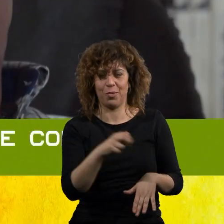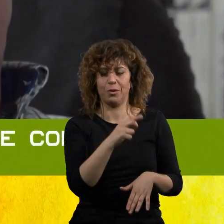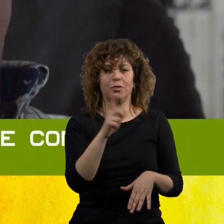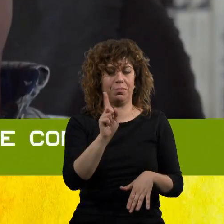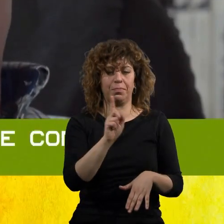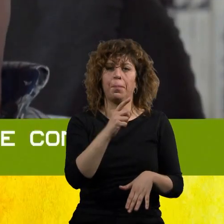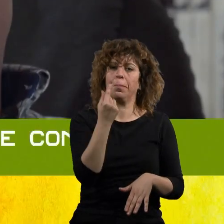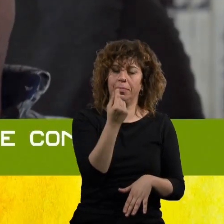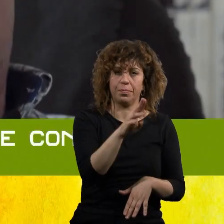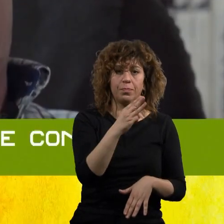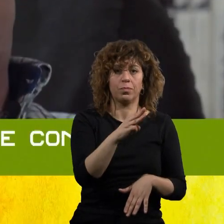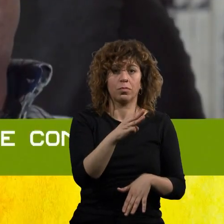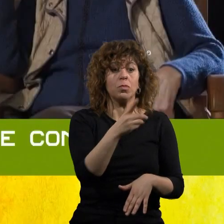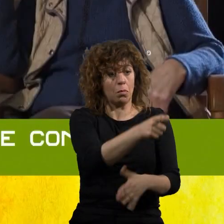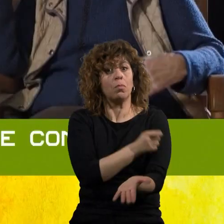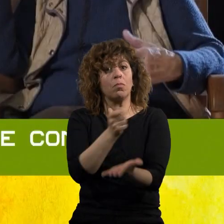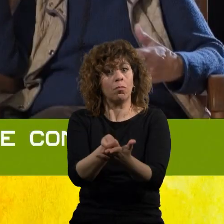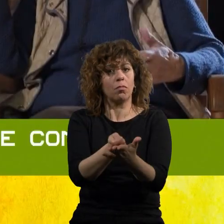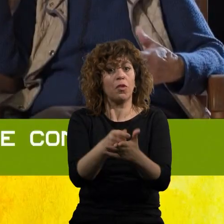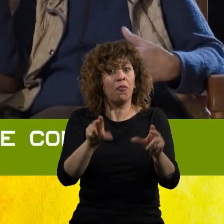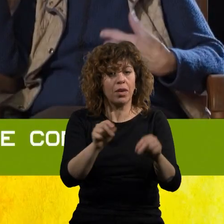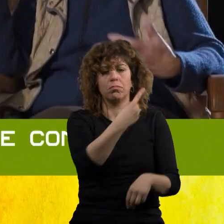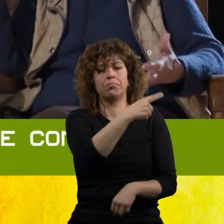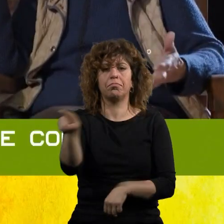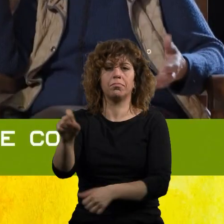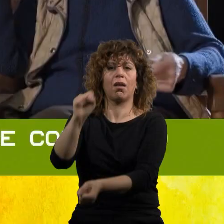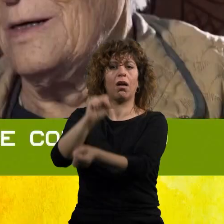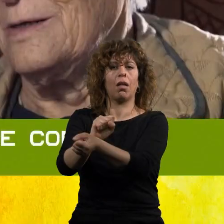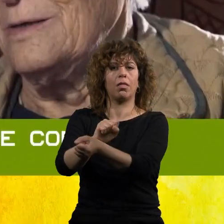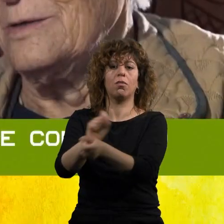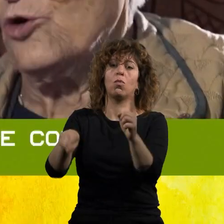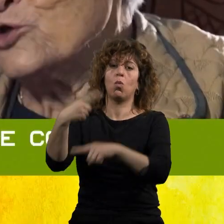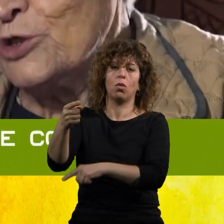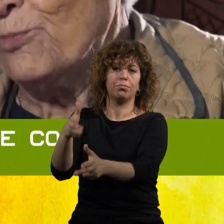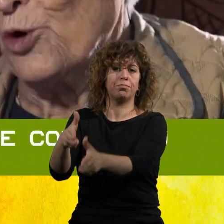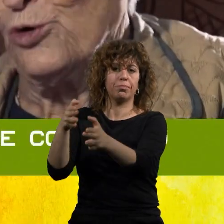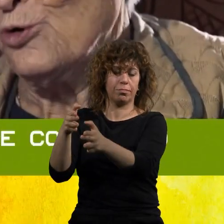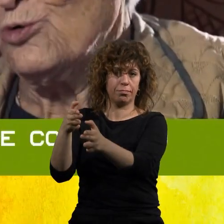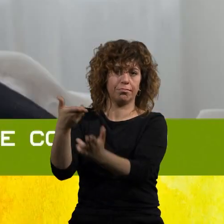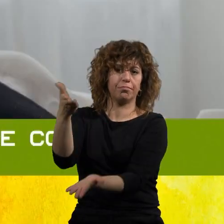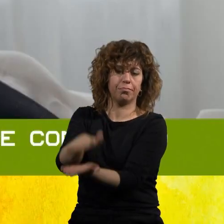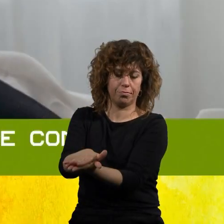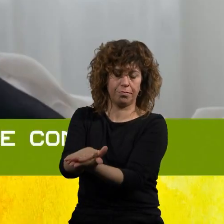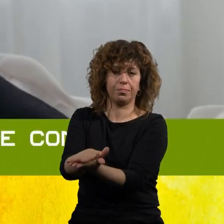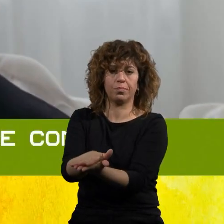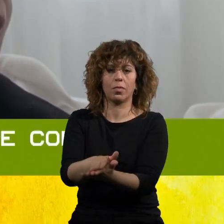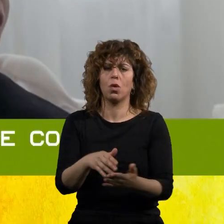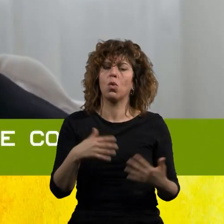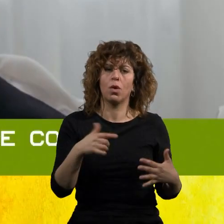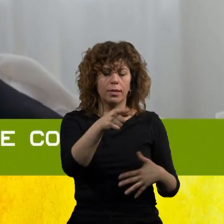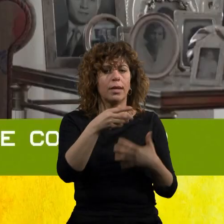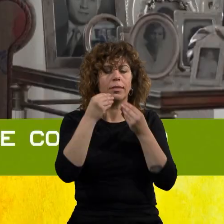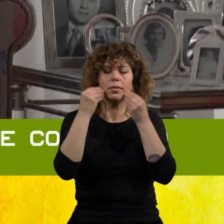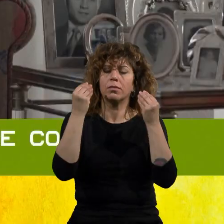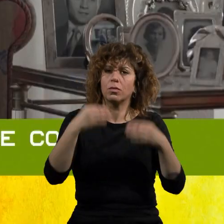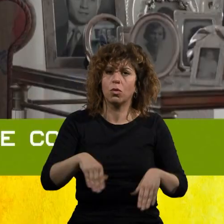pagarlos, a la cárcel y a la Barranca. Bueno, pues esa es una de las tantas historias, ¿no?, que